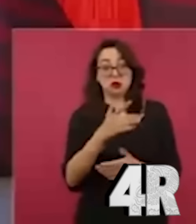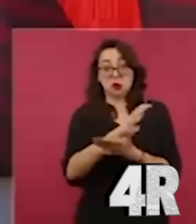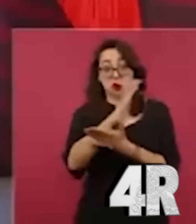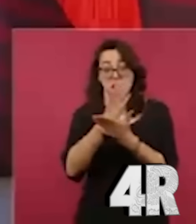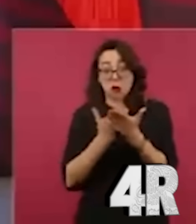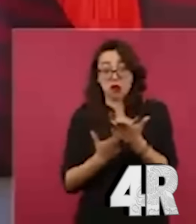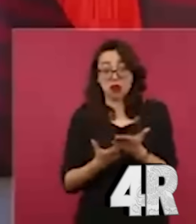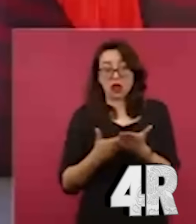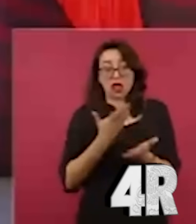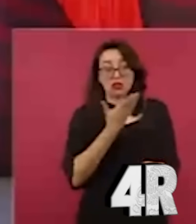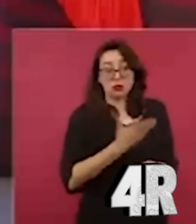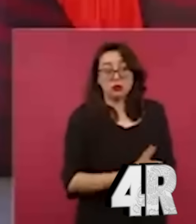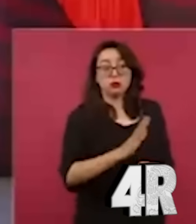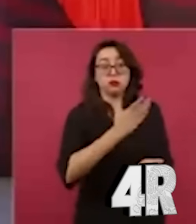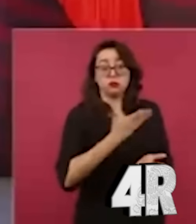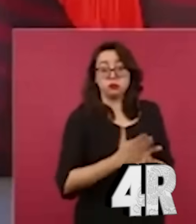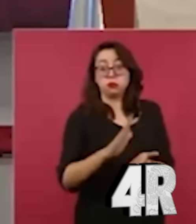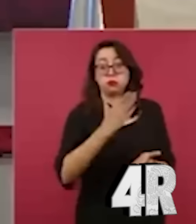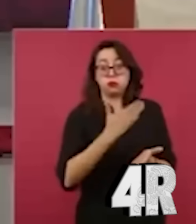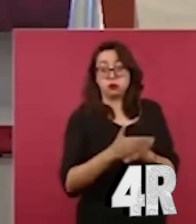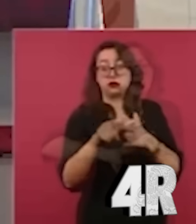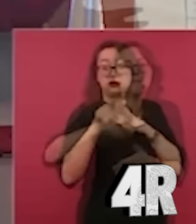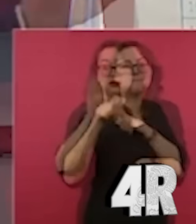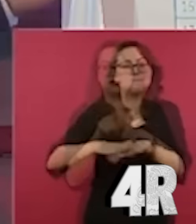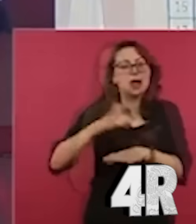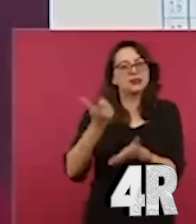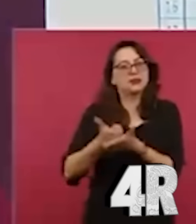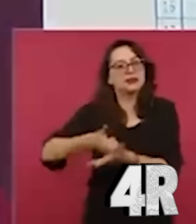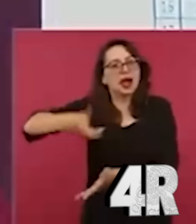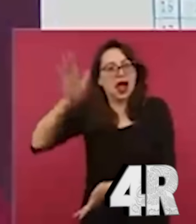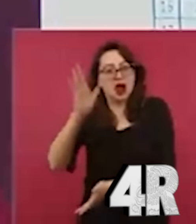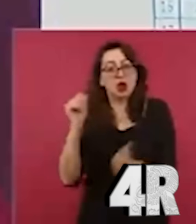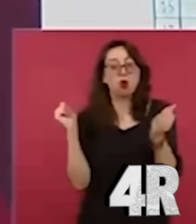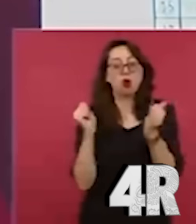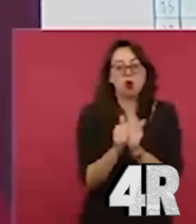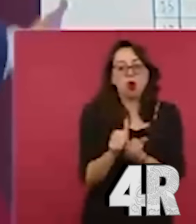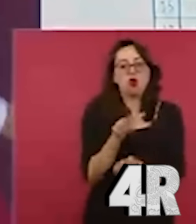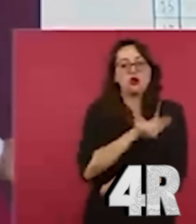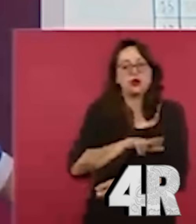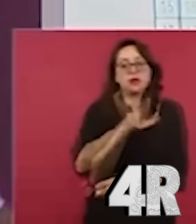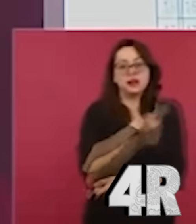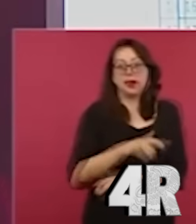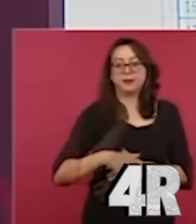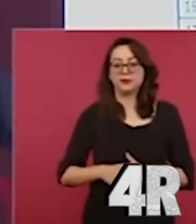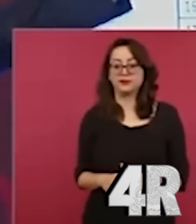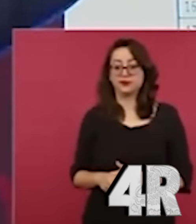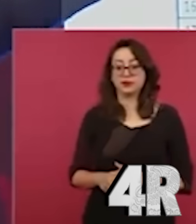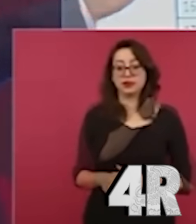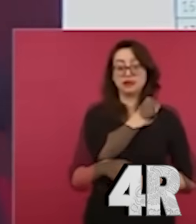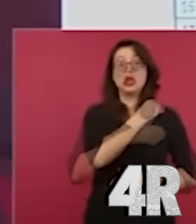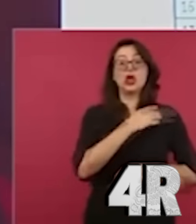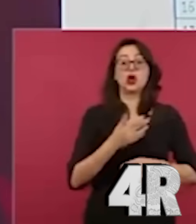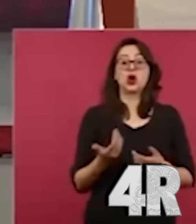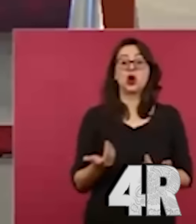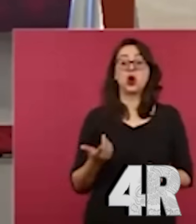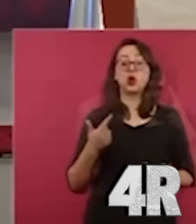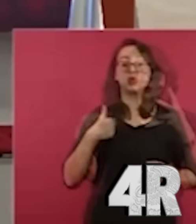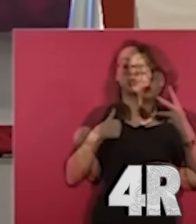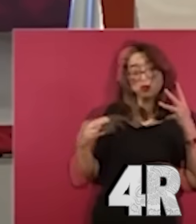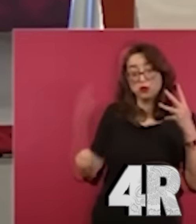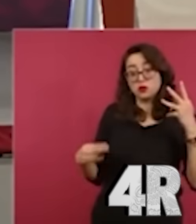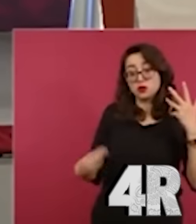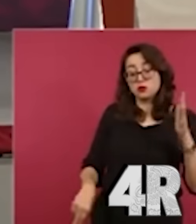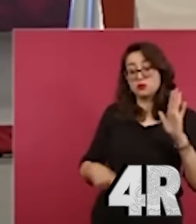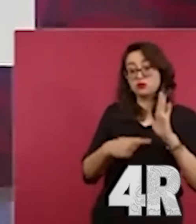les estoy planteando, 10 o 20 veces más. Si les digo quiénes son los